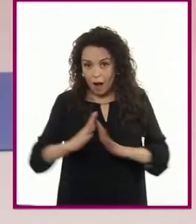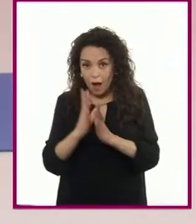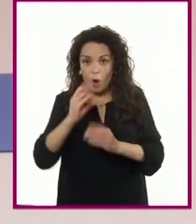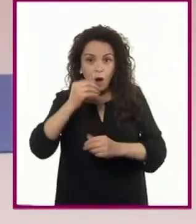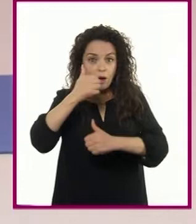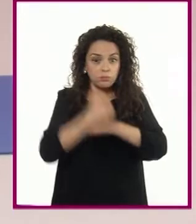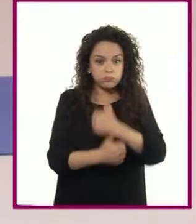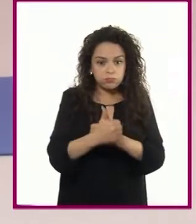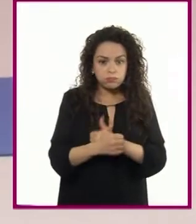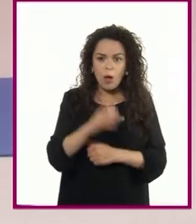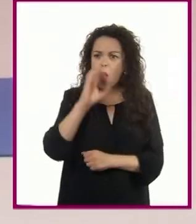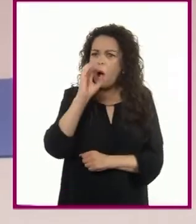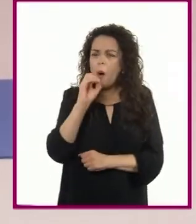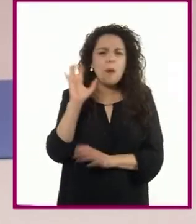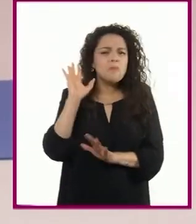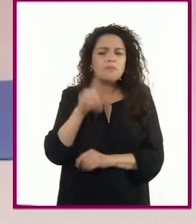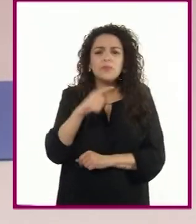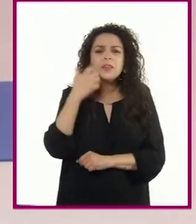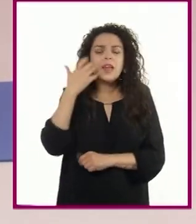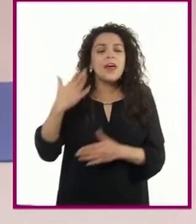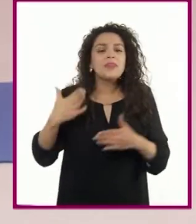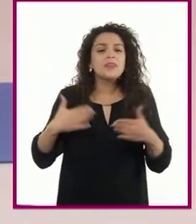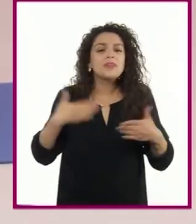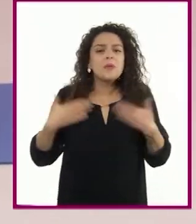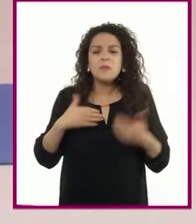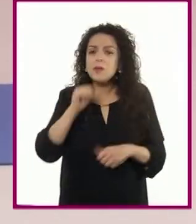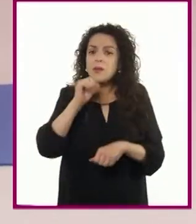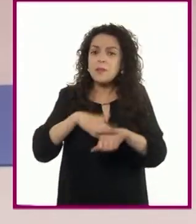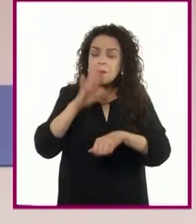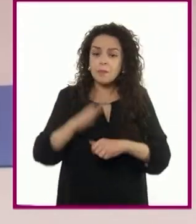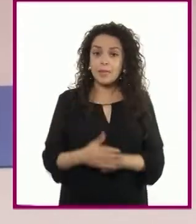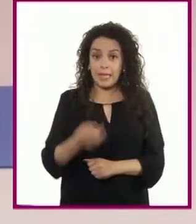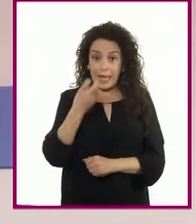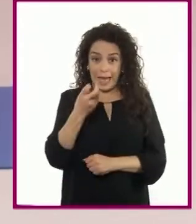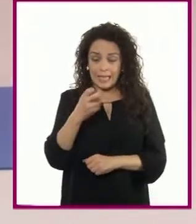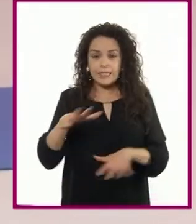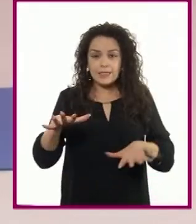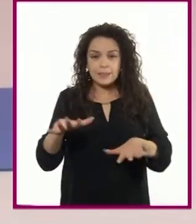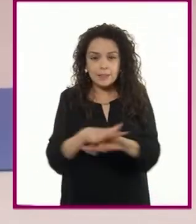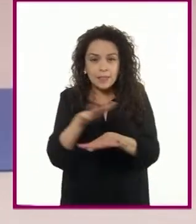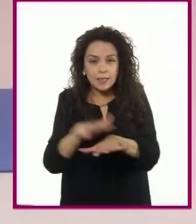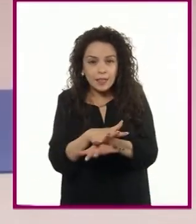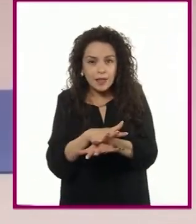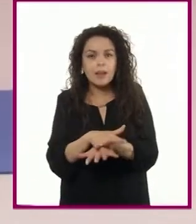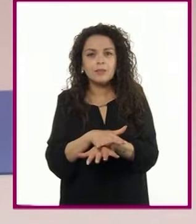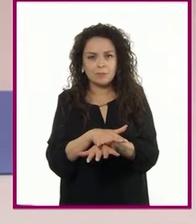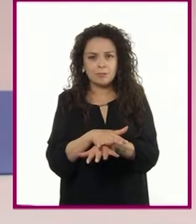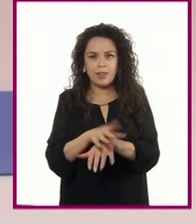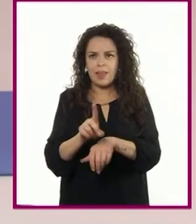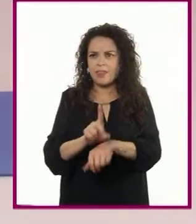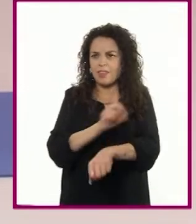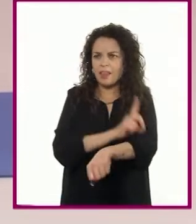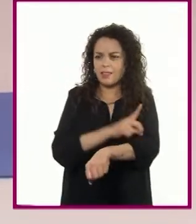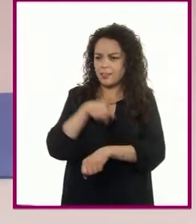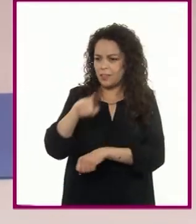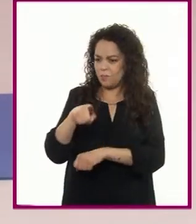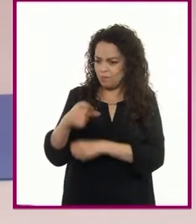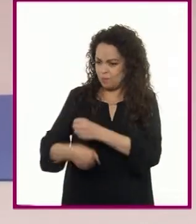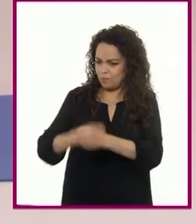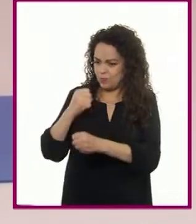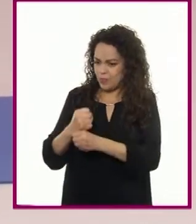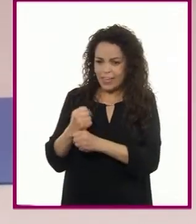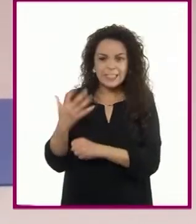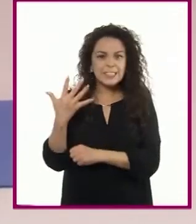simplemente por diversión. Piensen en los cambios que han tenido desde que tenían 5 años. Si se han